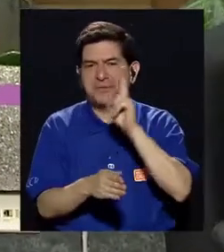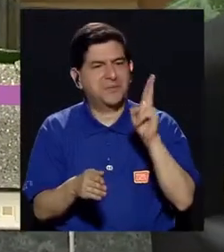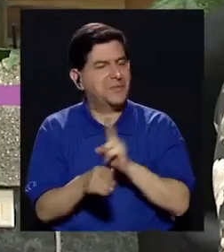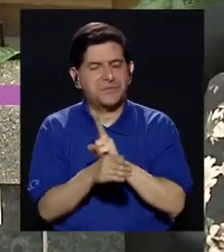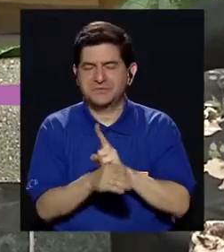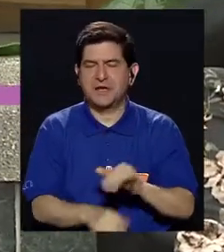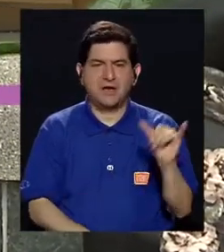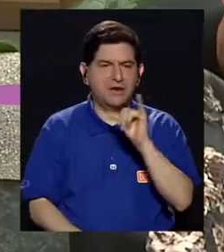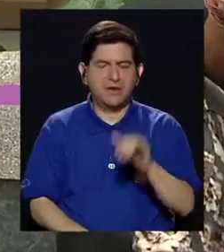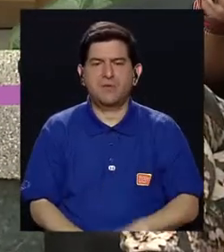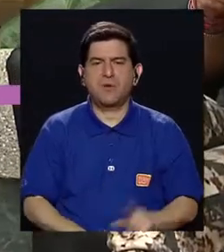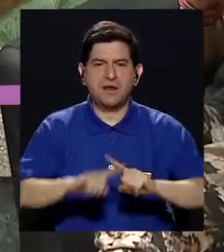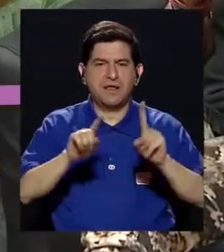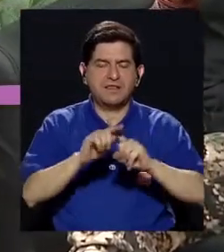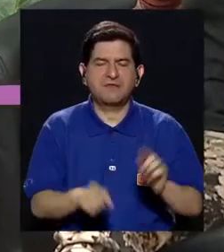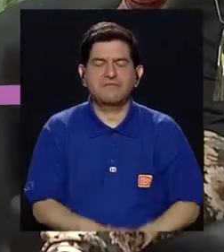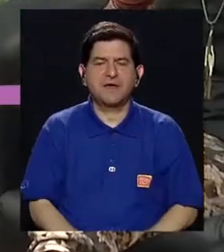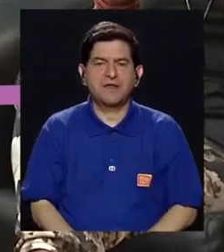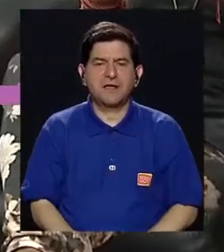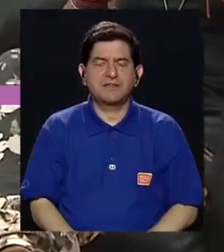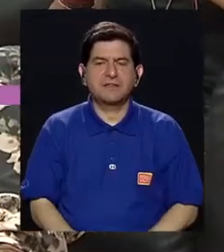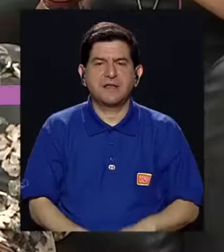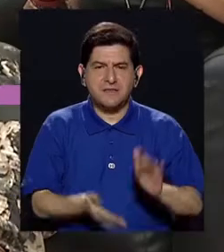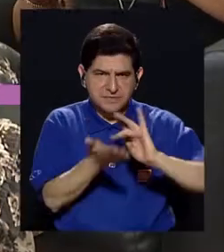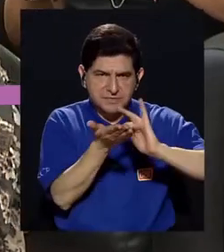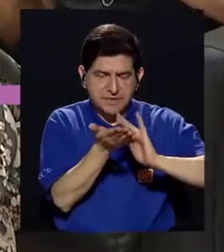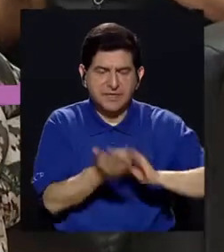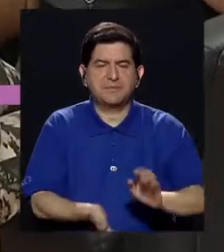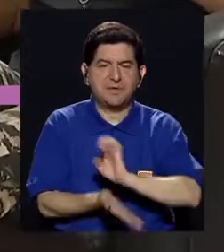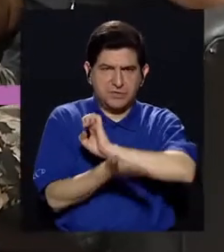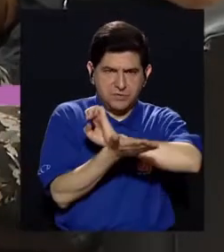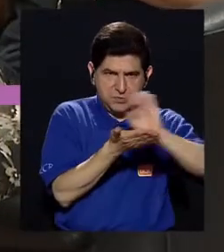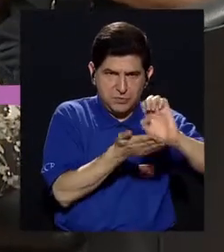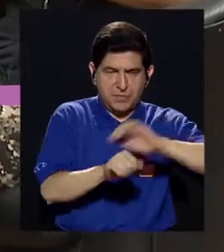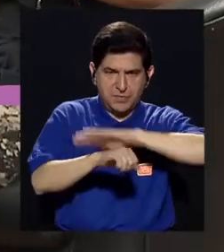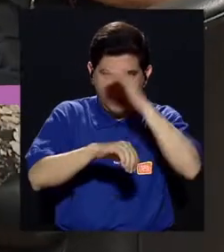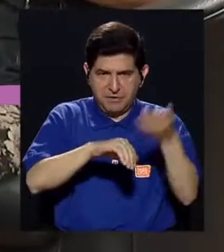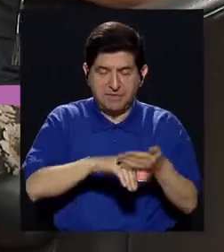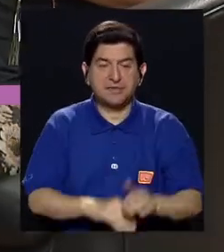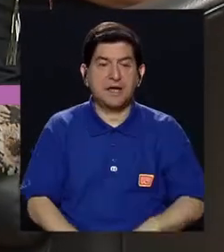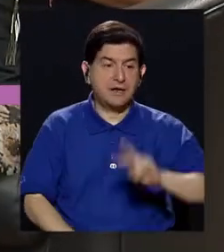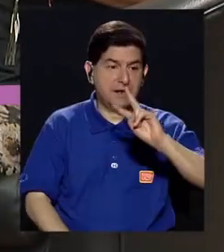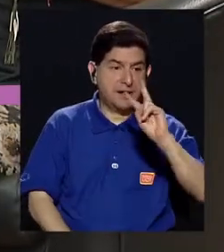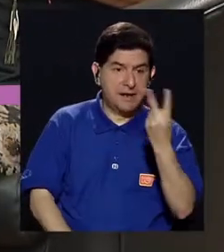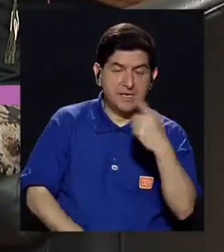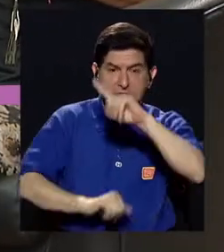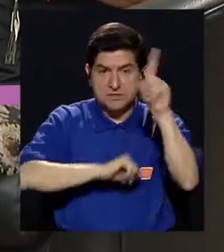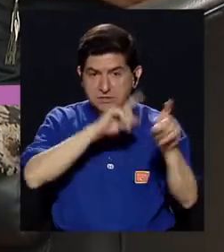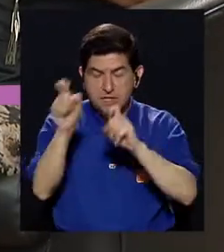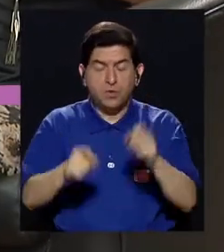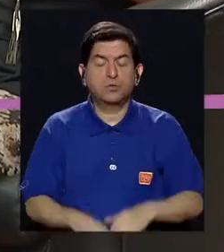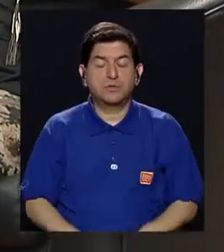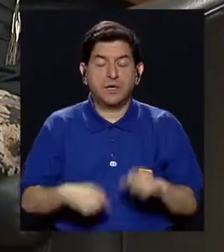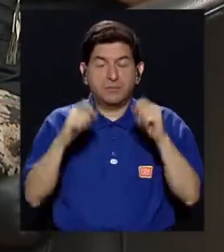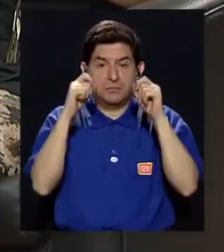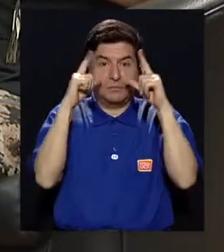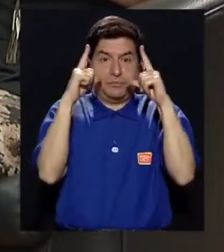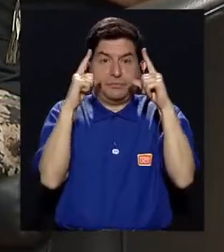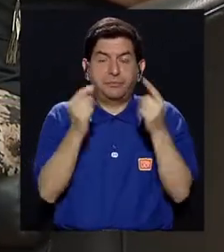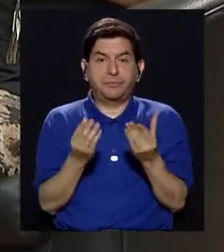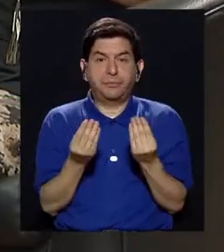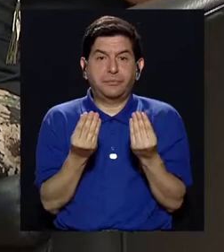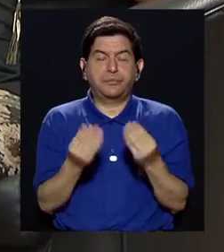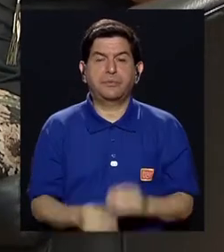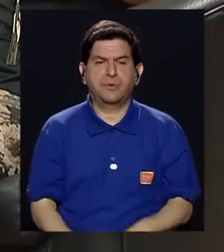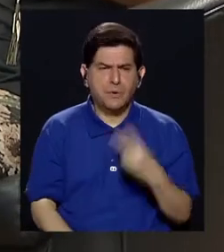usando, igual en anticonceptivos. Fue muy serio y nos volvió a asustar esta segunda encuesta, donde vimos